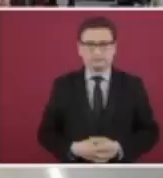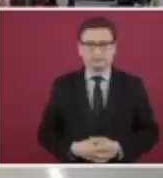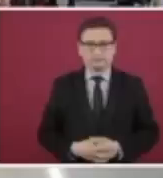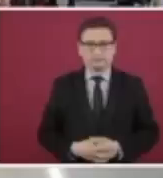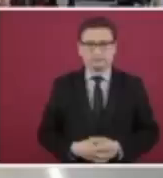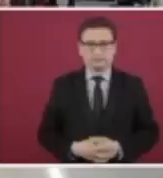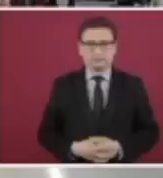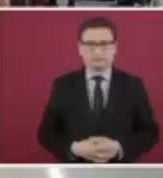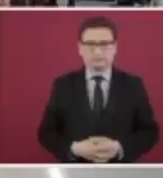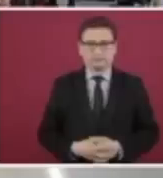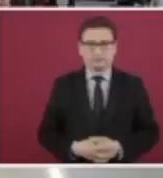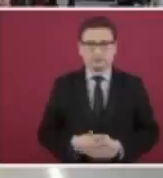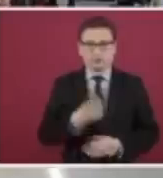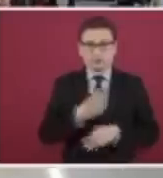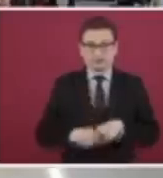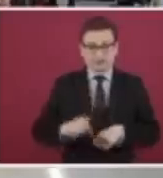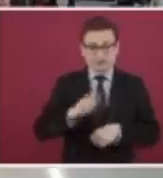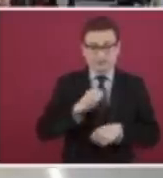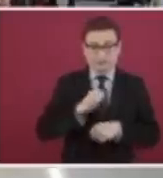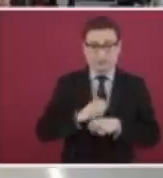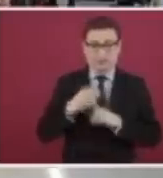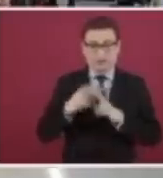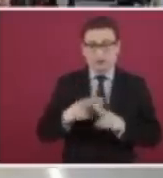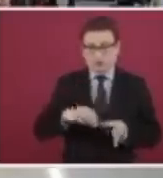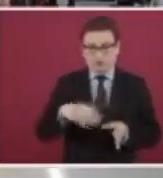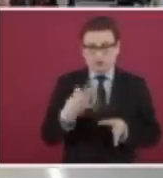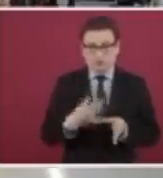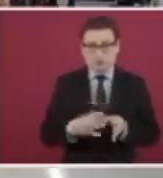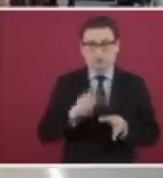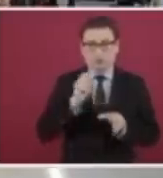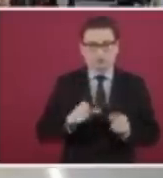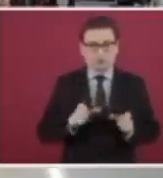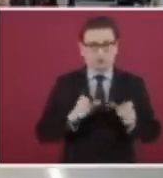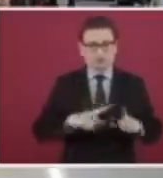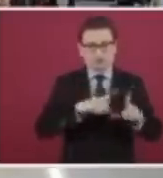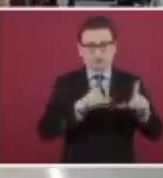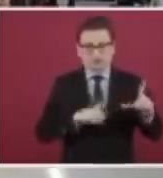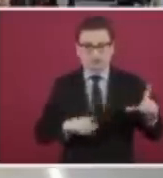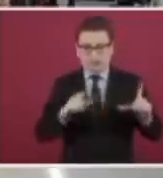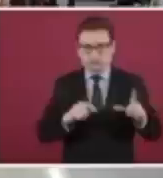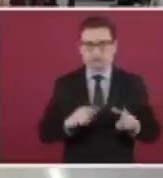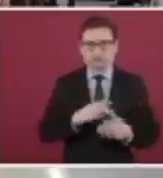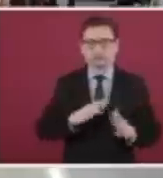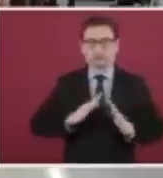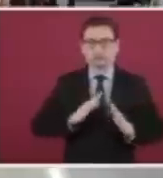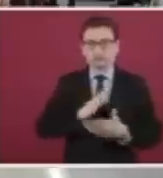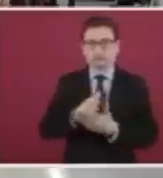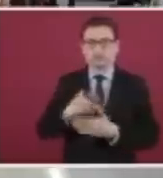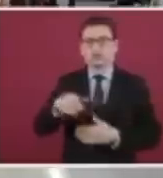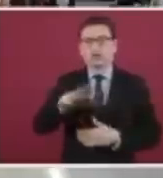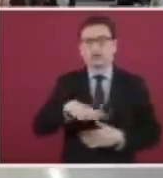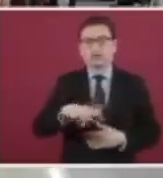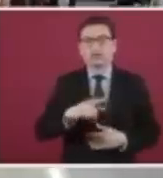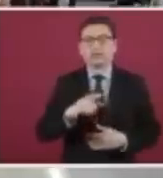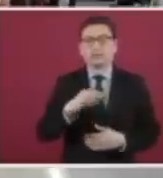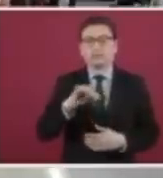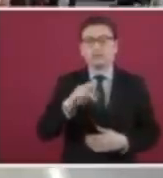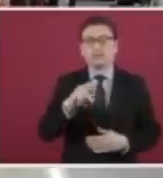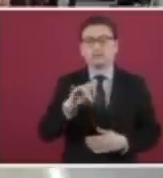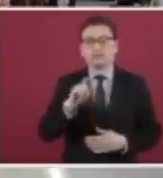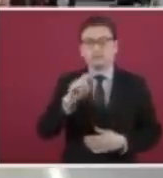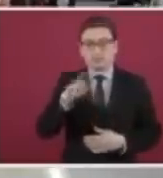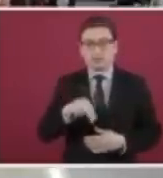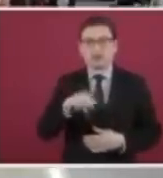Cumple hoy una semana del despliegue ya de la Guardia Nacional en Minatitlán. ¿Cuál es el reporte que tiene? Si hay avances,